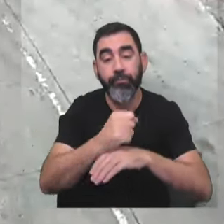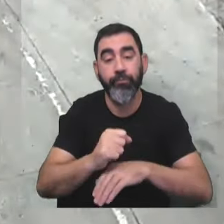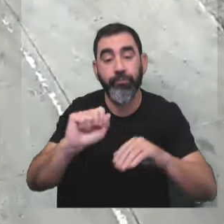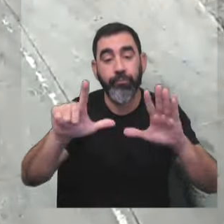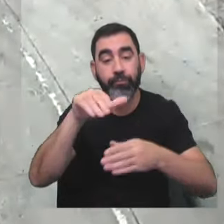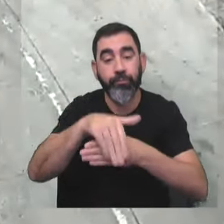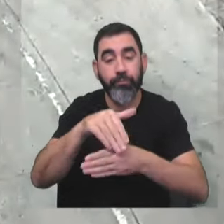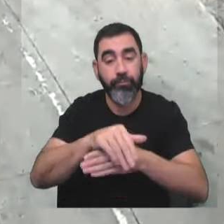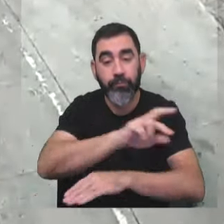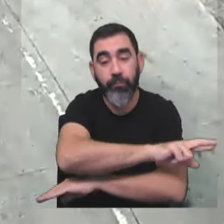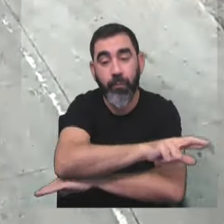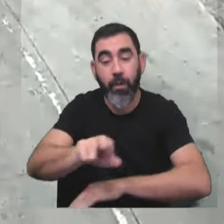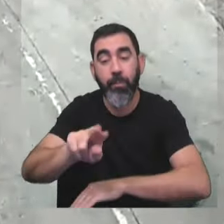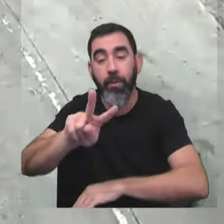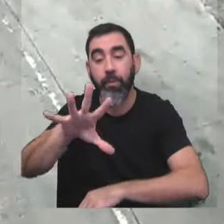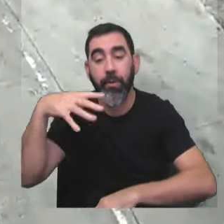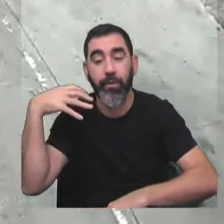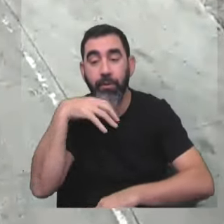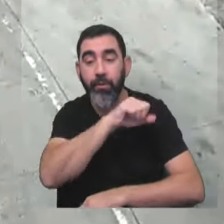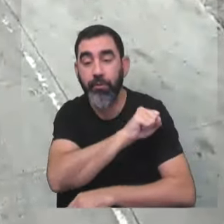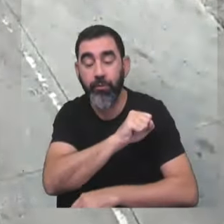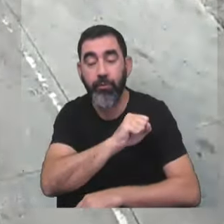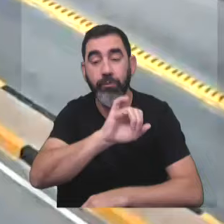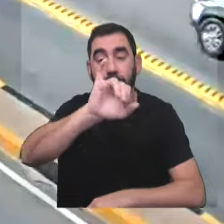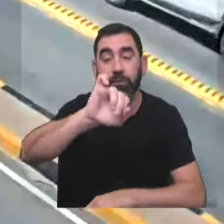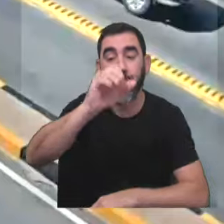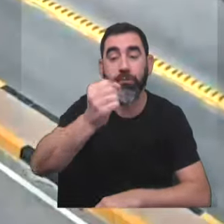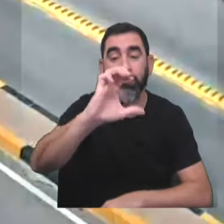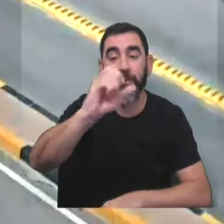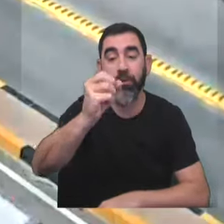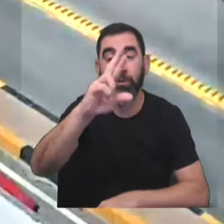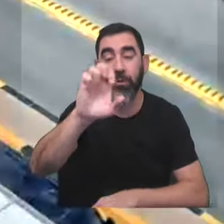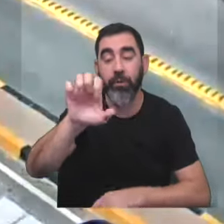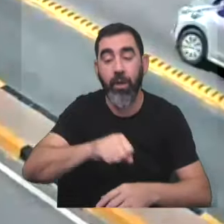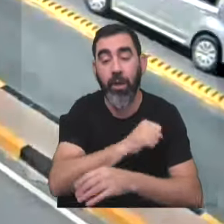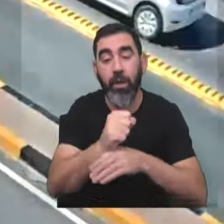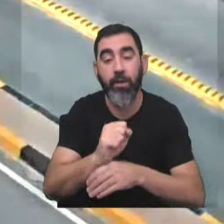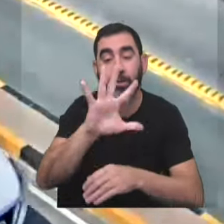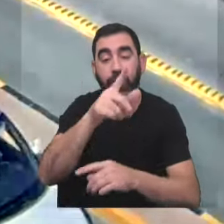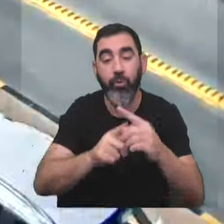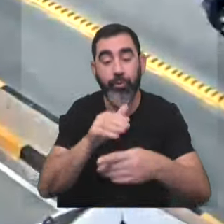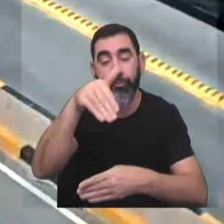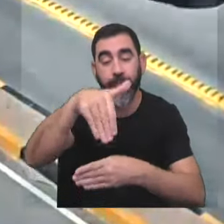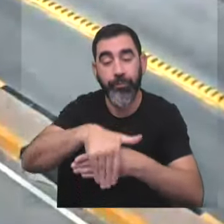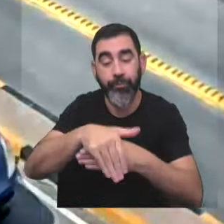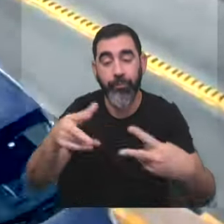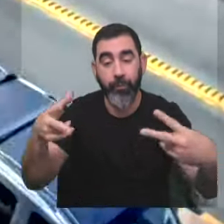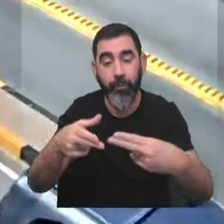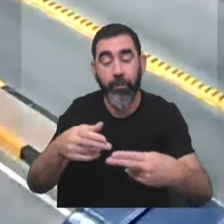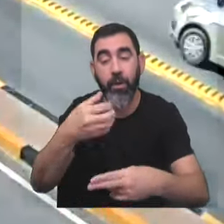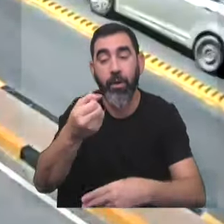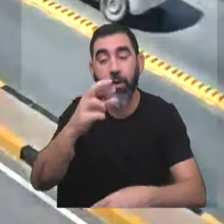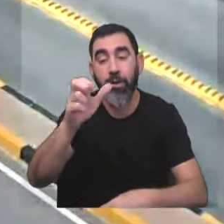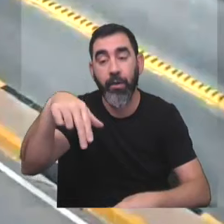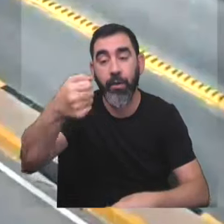que en la rambla 25 de agosto entre yacaré y Colón hasta las 17:30 horas hay carga y descarga y car Arenal grande